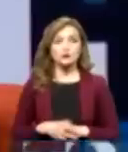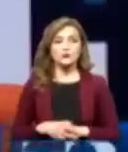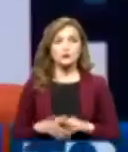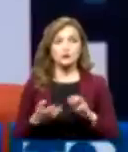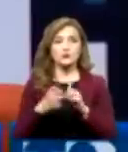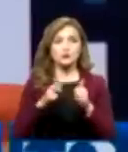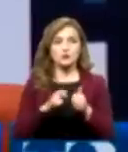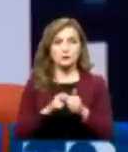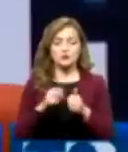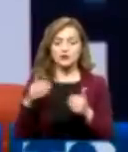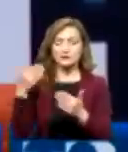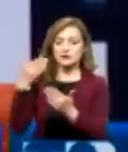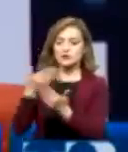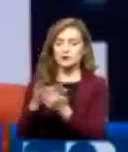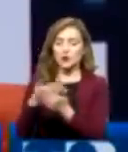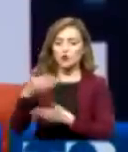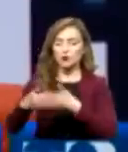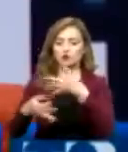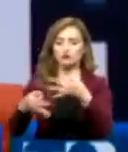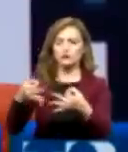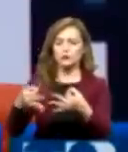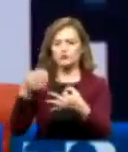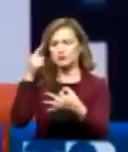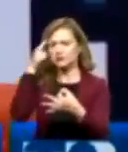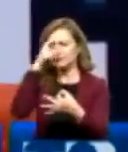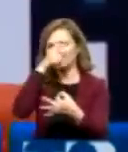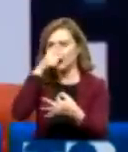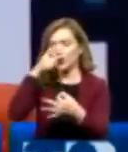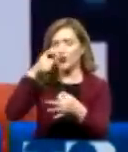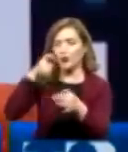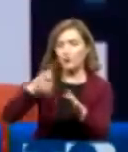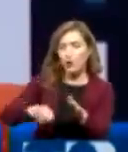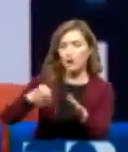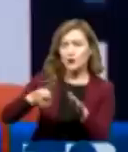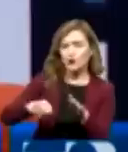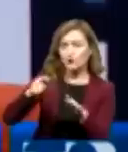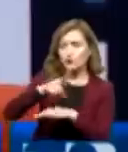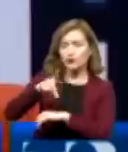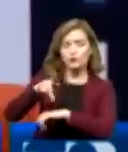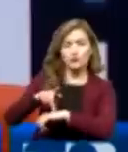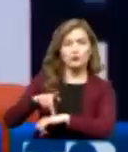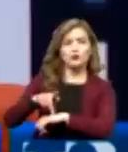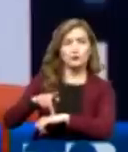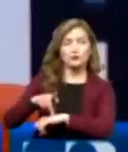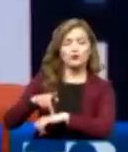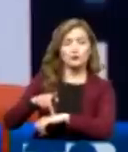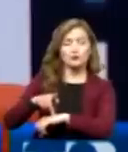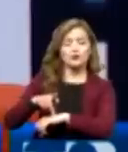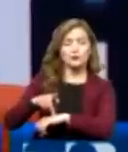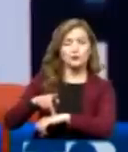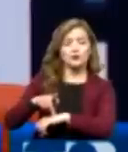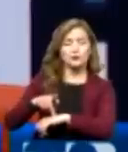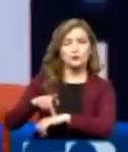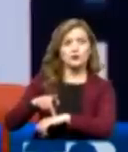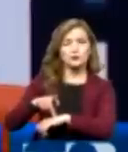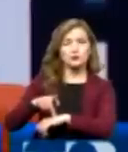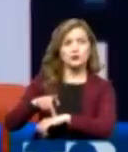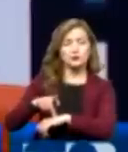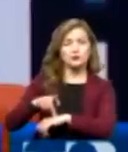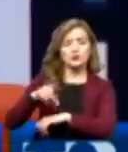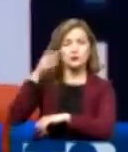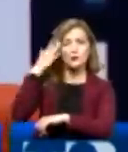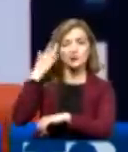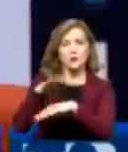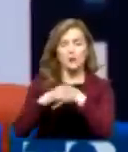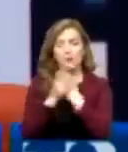difícil tú llegar a una audiencia y darte cuenta que con los abogados, estos profesionales, como yo les digo, que son los que saben las